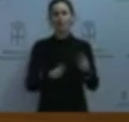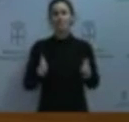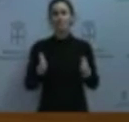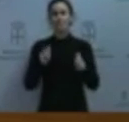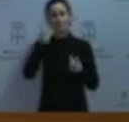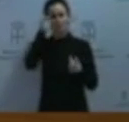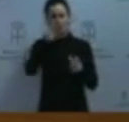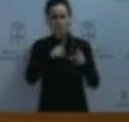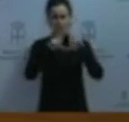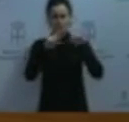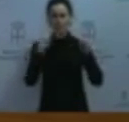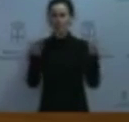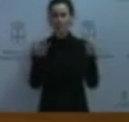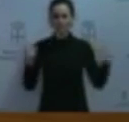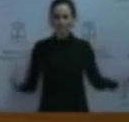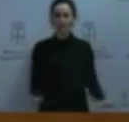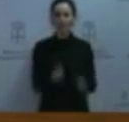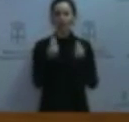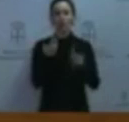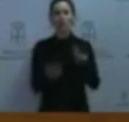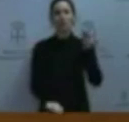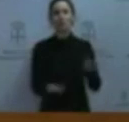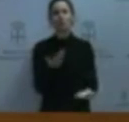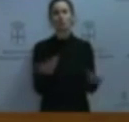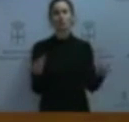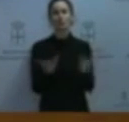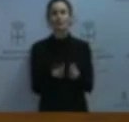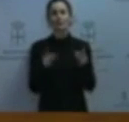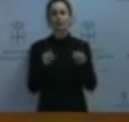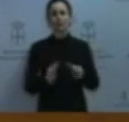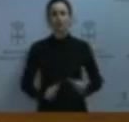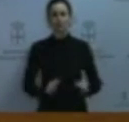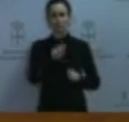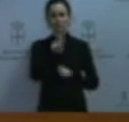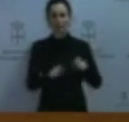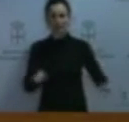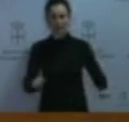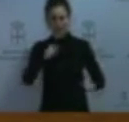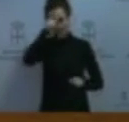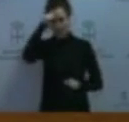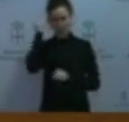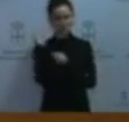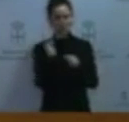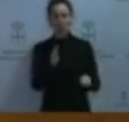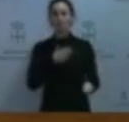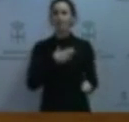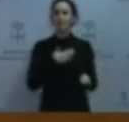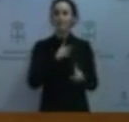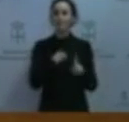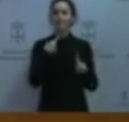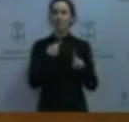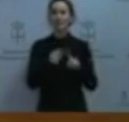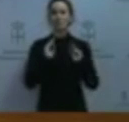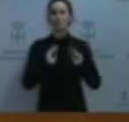pueblos de Asturias, para lo que se requiere ser justos con el territorio, con su gente, con su cultura, su patrimonio, así como con sus